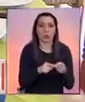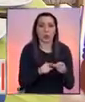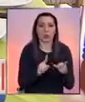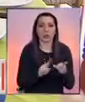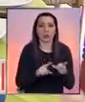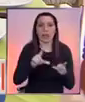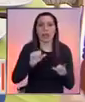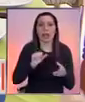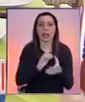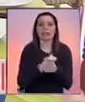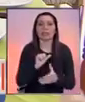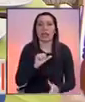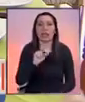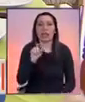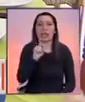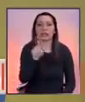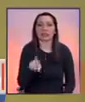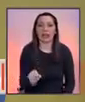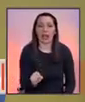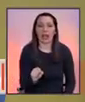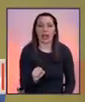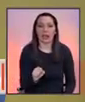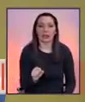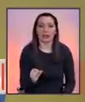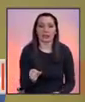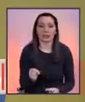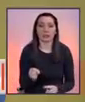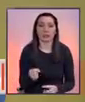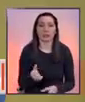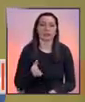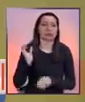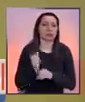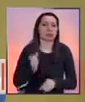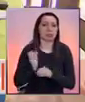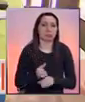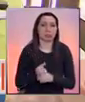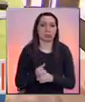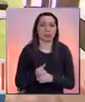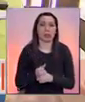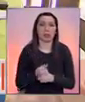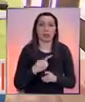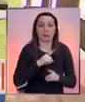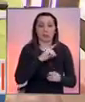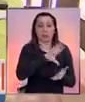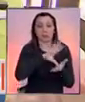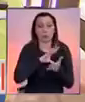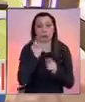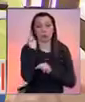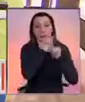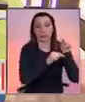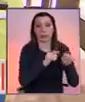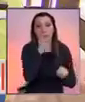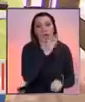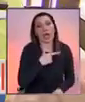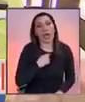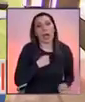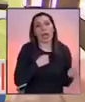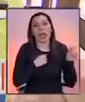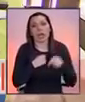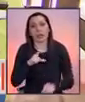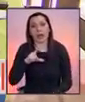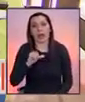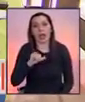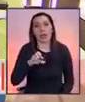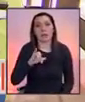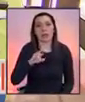la cachaza, ¿ya? La cachaza. ¿Necesita? Muchos extranjeros que van a Brasil, quieren tomar caipirinha. Pero hay